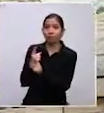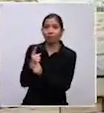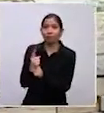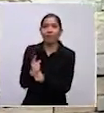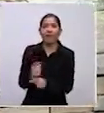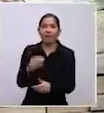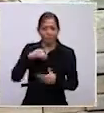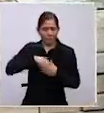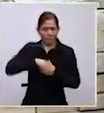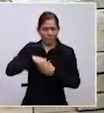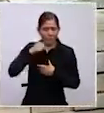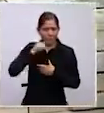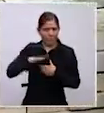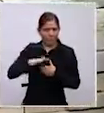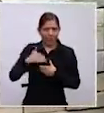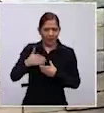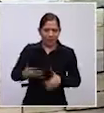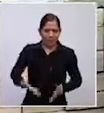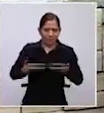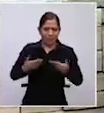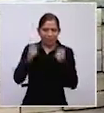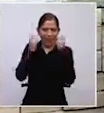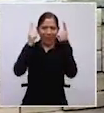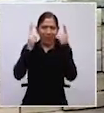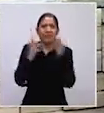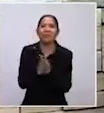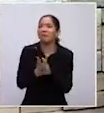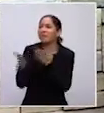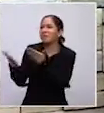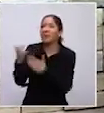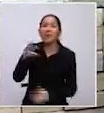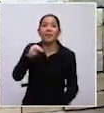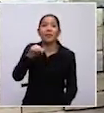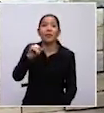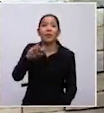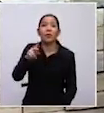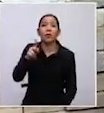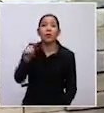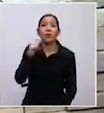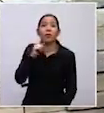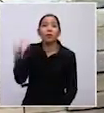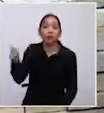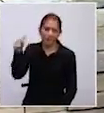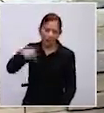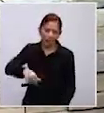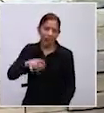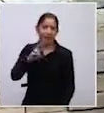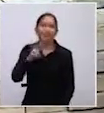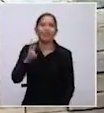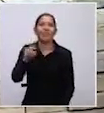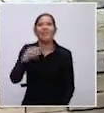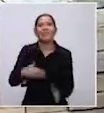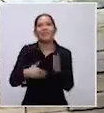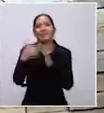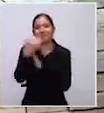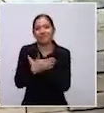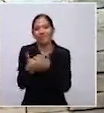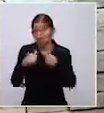nuestros niños interiores en esta fecha. Hemos conversado con Inoska Durán aquí en su revista, El 7 a las 6. Continuamos con más.